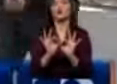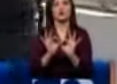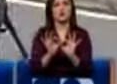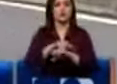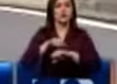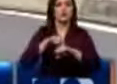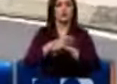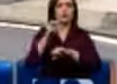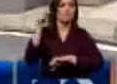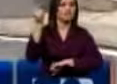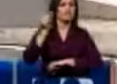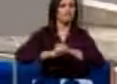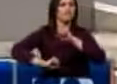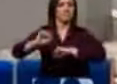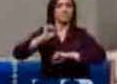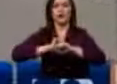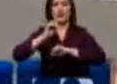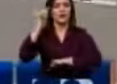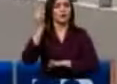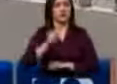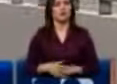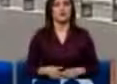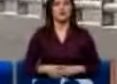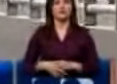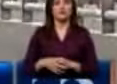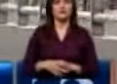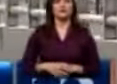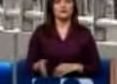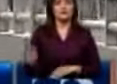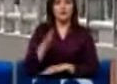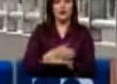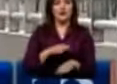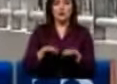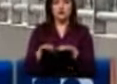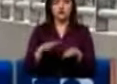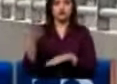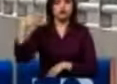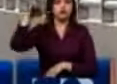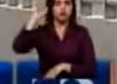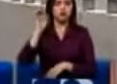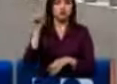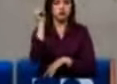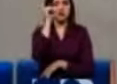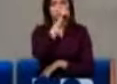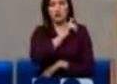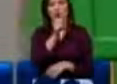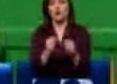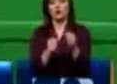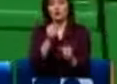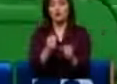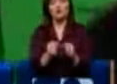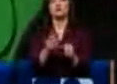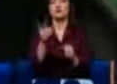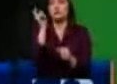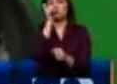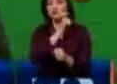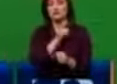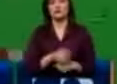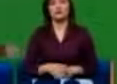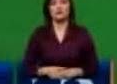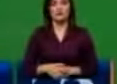los tiempos de viaje de manera significativa en este cuello de botella que se generaba para tanto para los vehículos de transporte público como